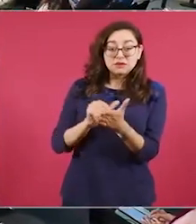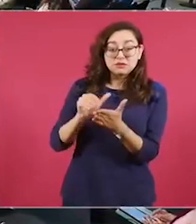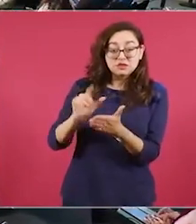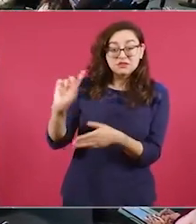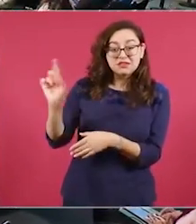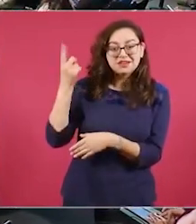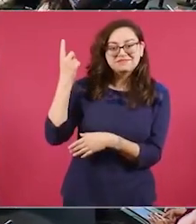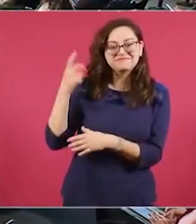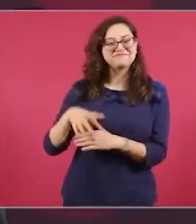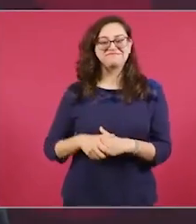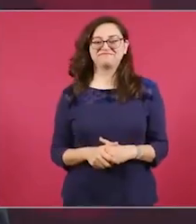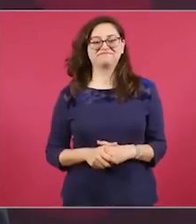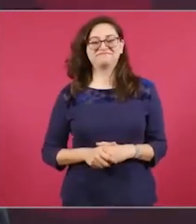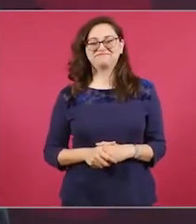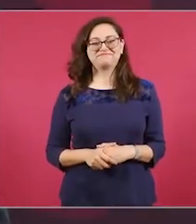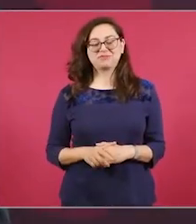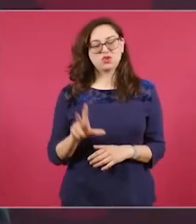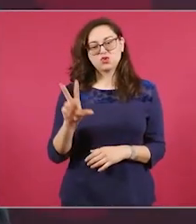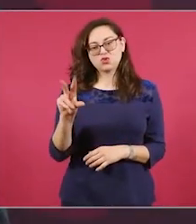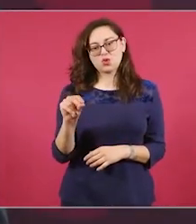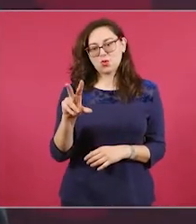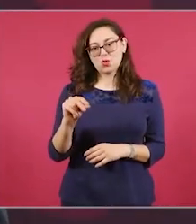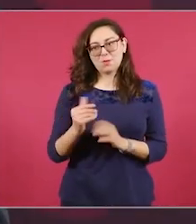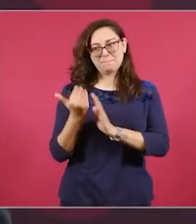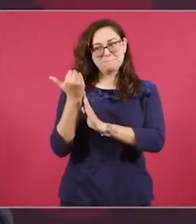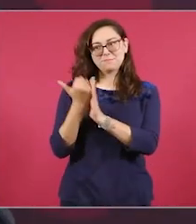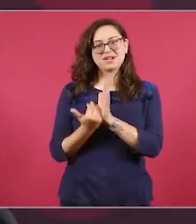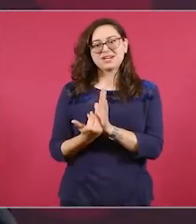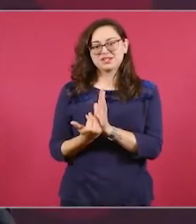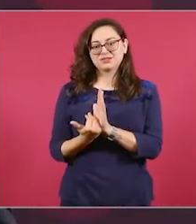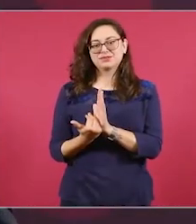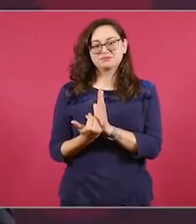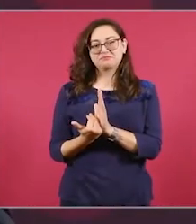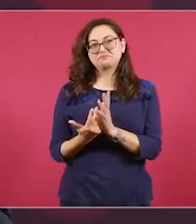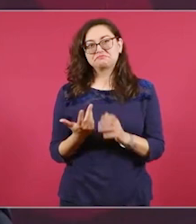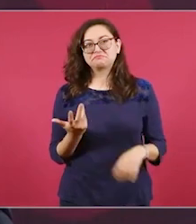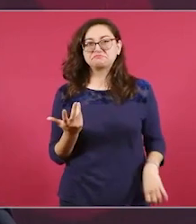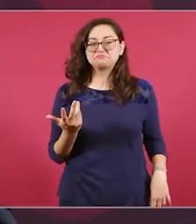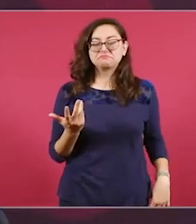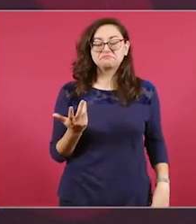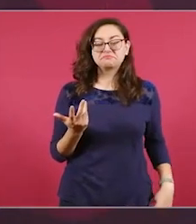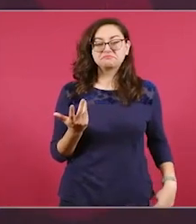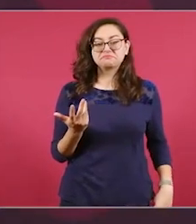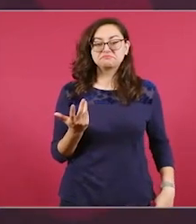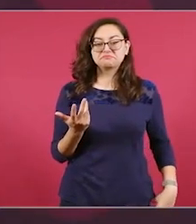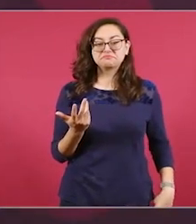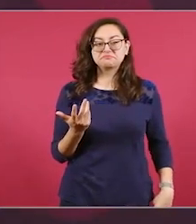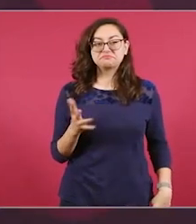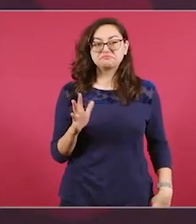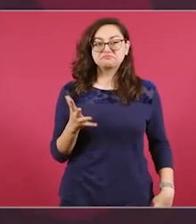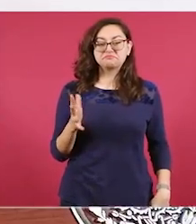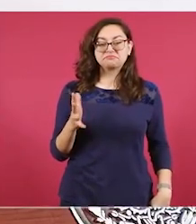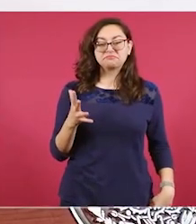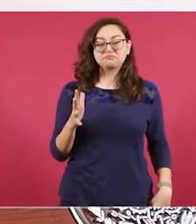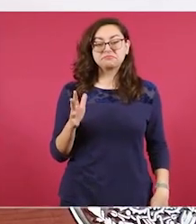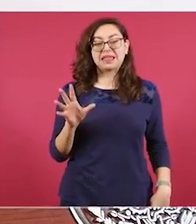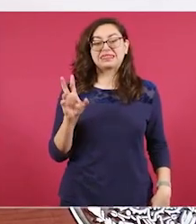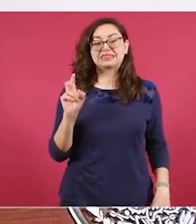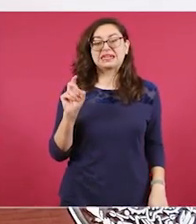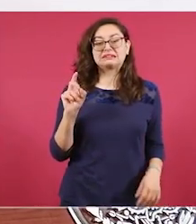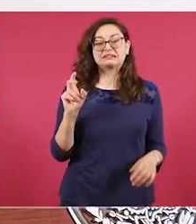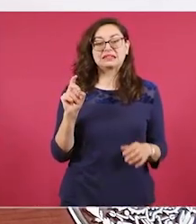millones de dólares de las remesas. Estamos hablando de alrededor de 30